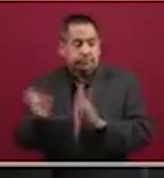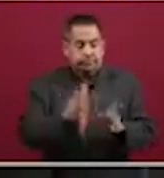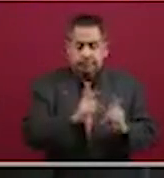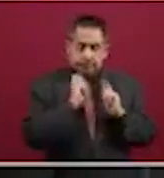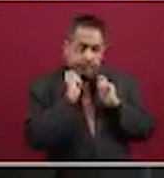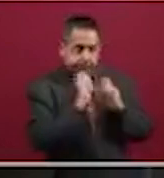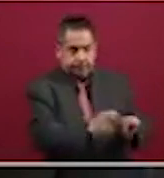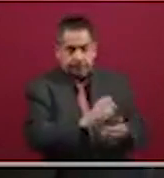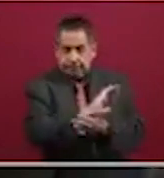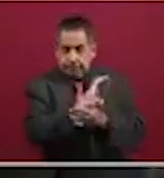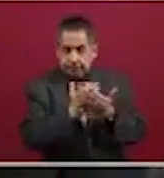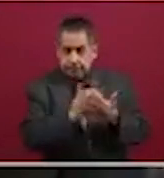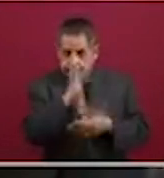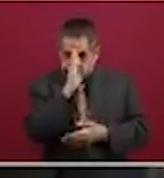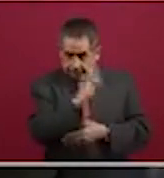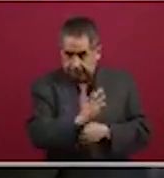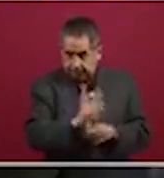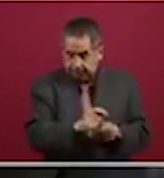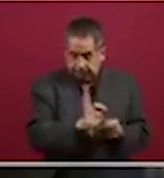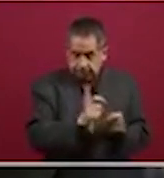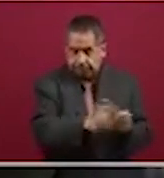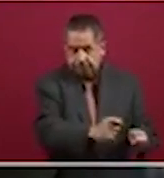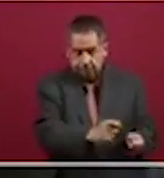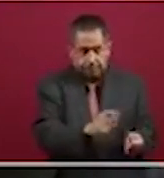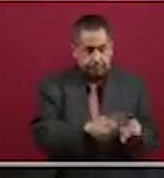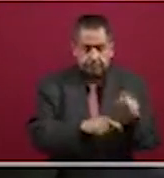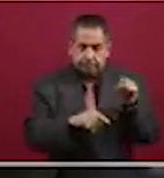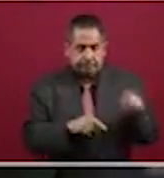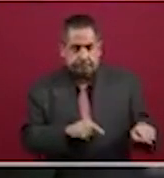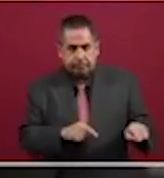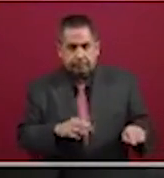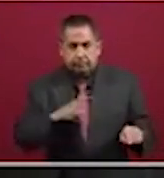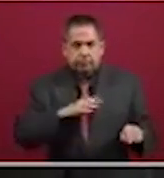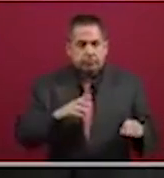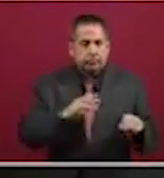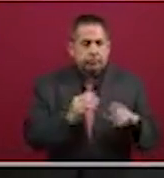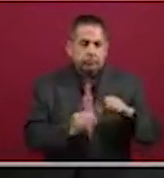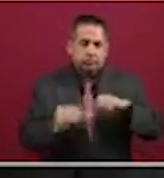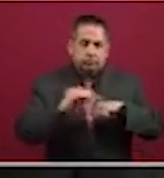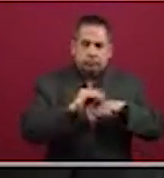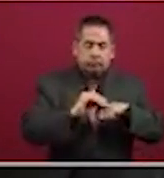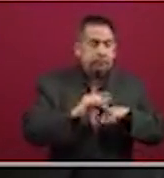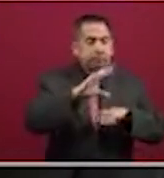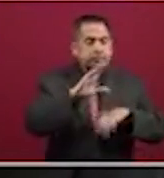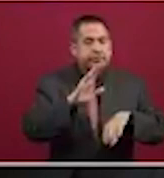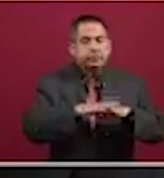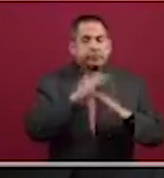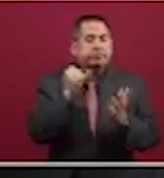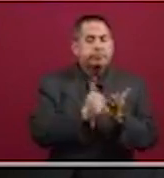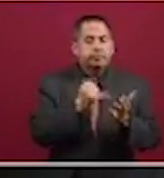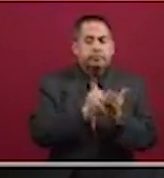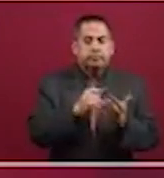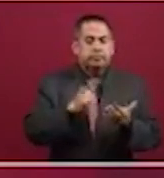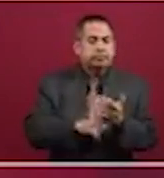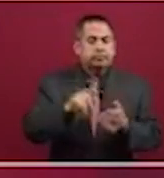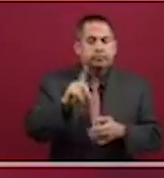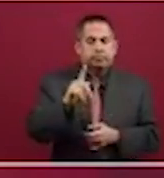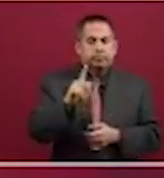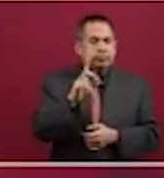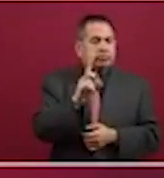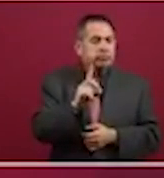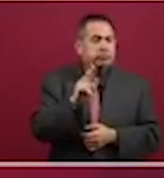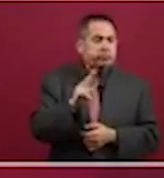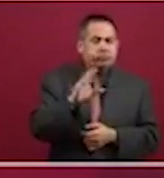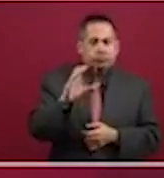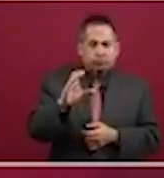peces usando las asignaciones insólito hay un extra que se llaman el famoso duque que es derecho de